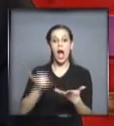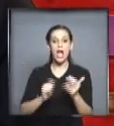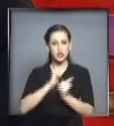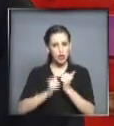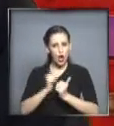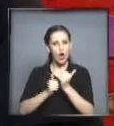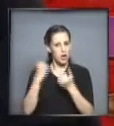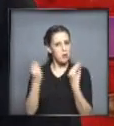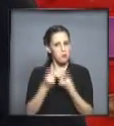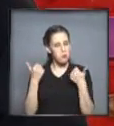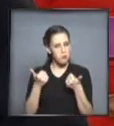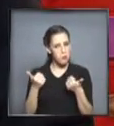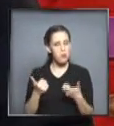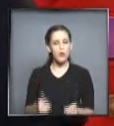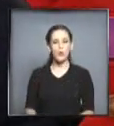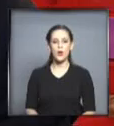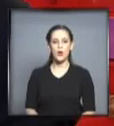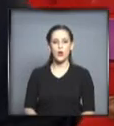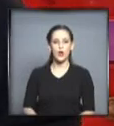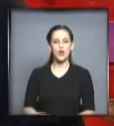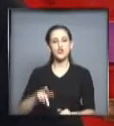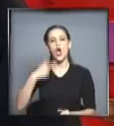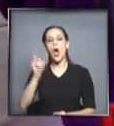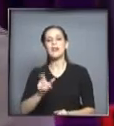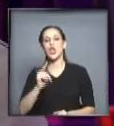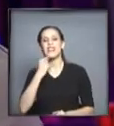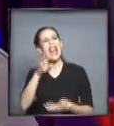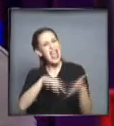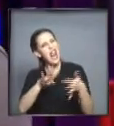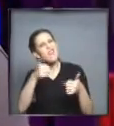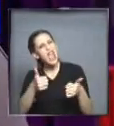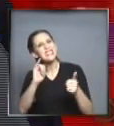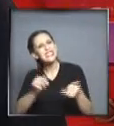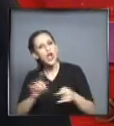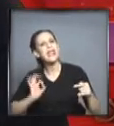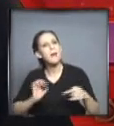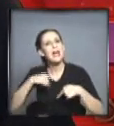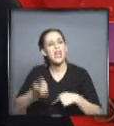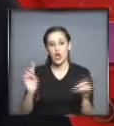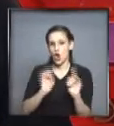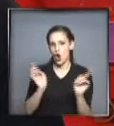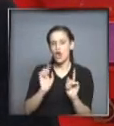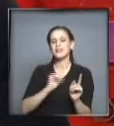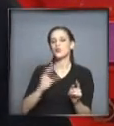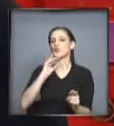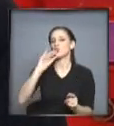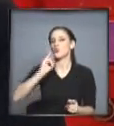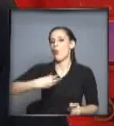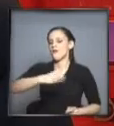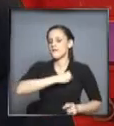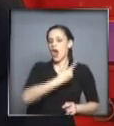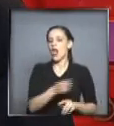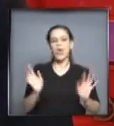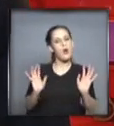a ver, no hay alguien diciéndote atrás, che, leíste esto hoy, tal, tal, pero sí está por ahí en la voluntad de cada uno